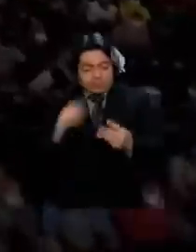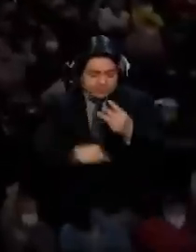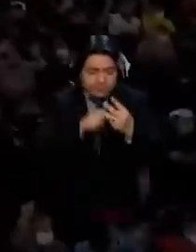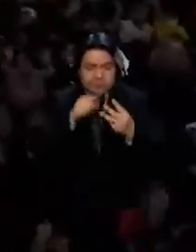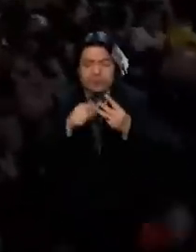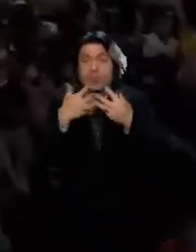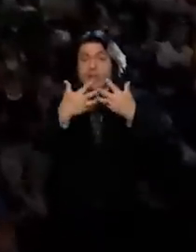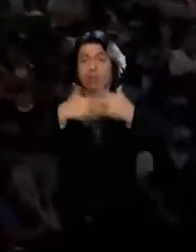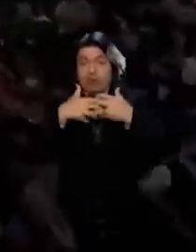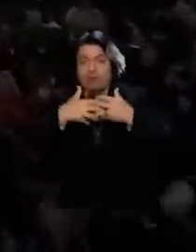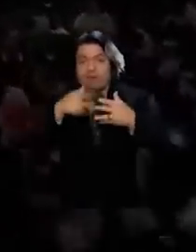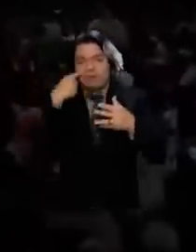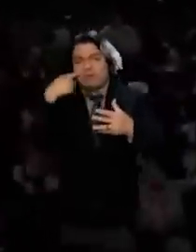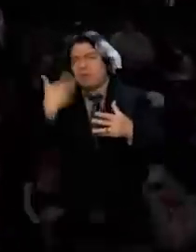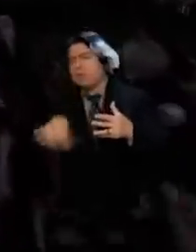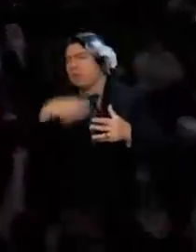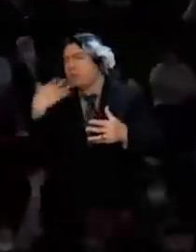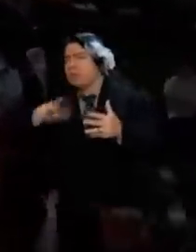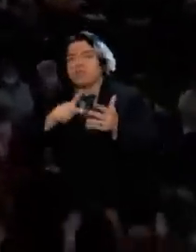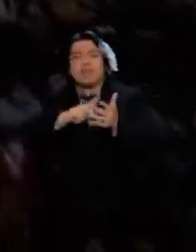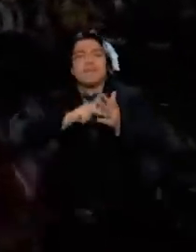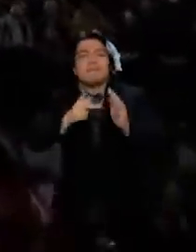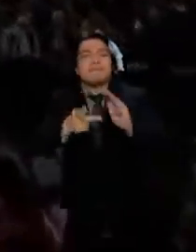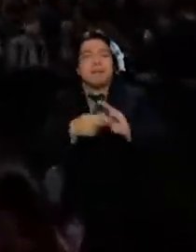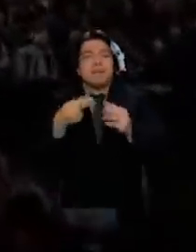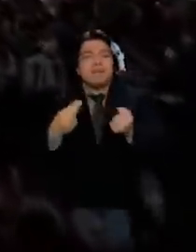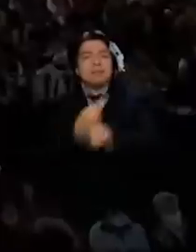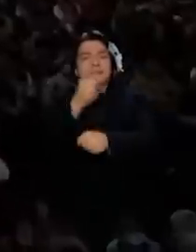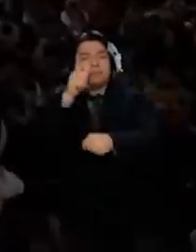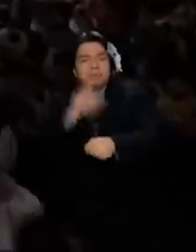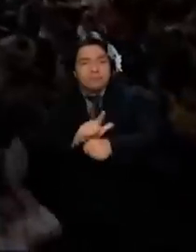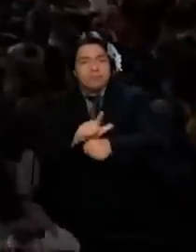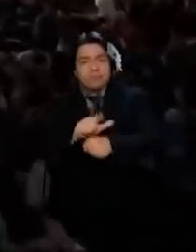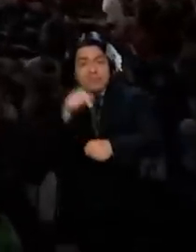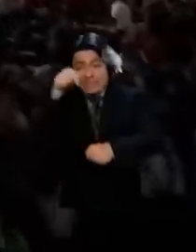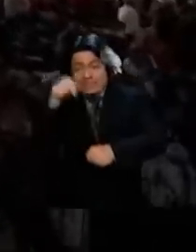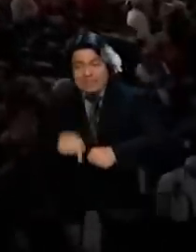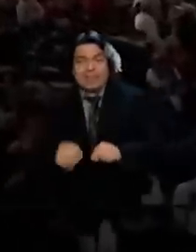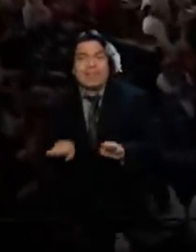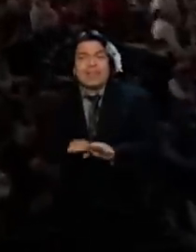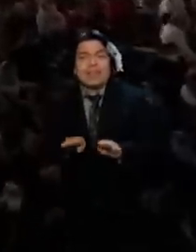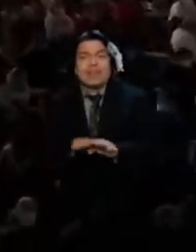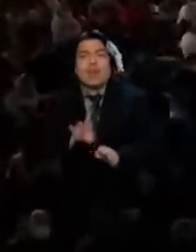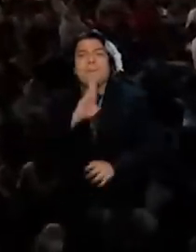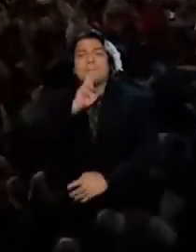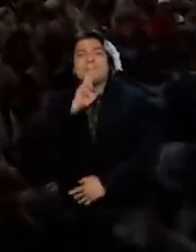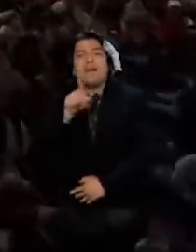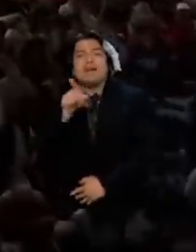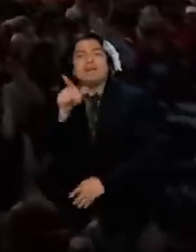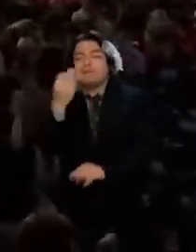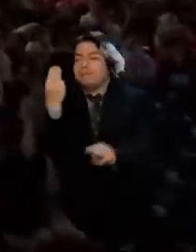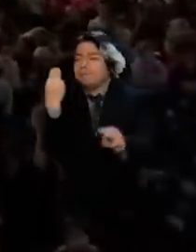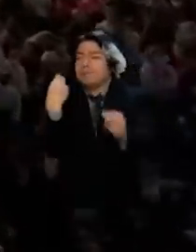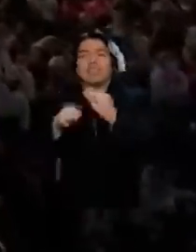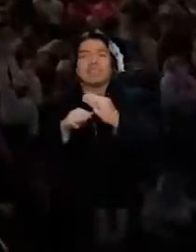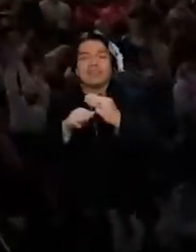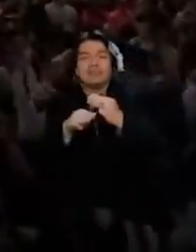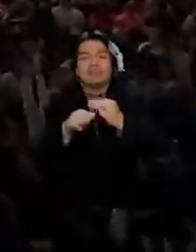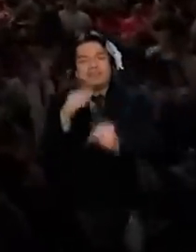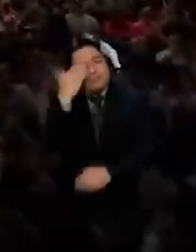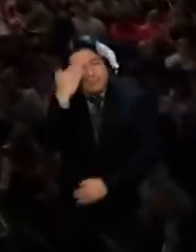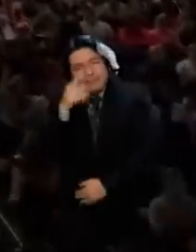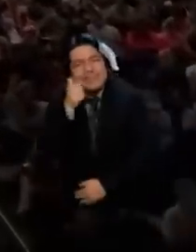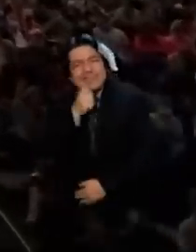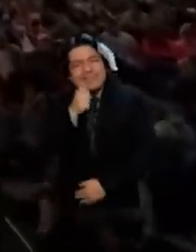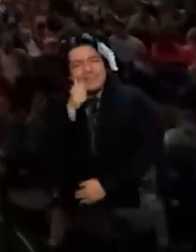que enorgullecen la ingeniería nacional y que nos ponen como los mejores del mundo. Como siempre ha